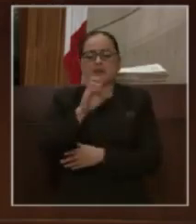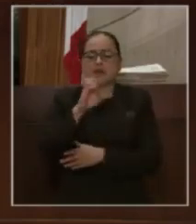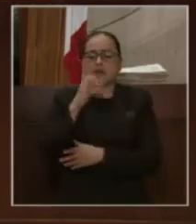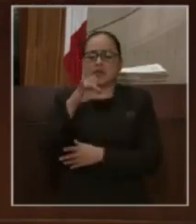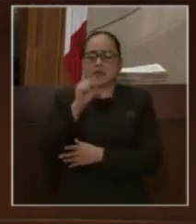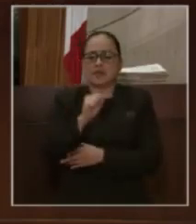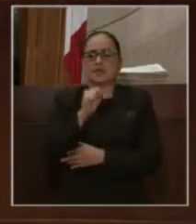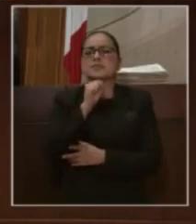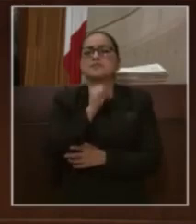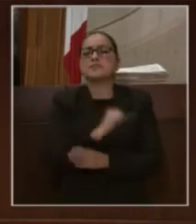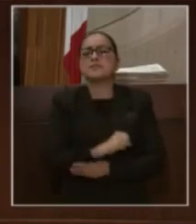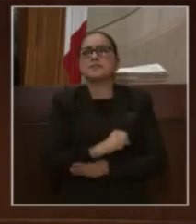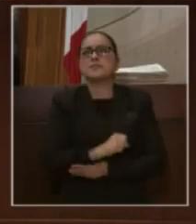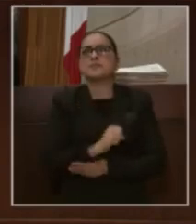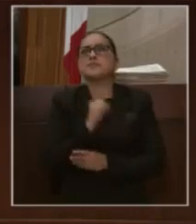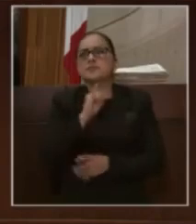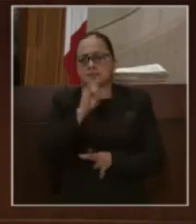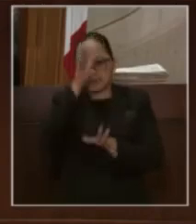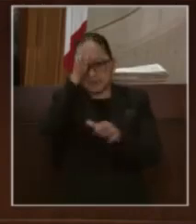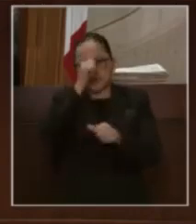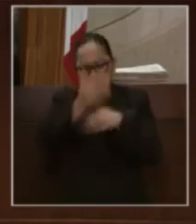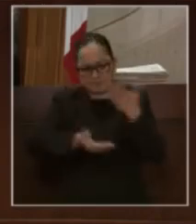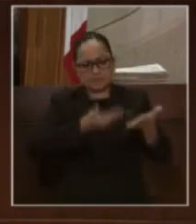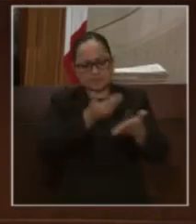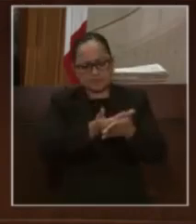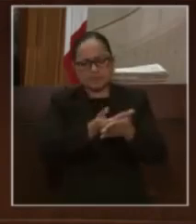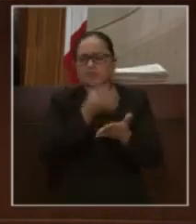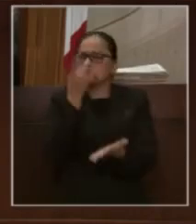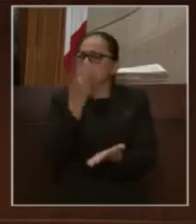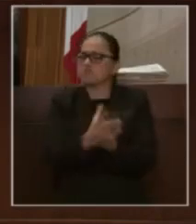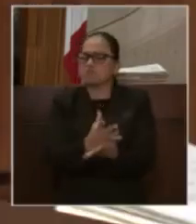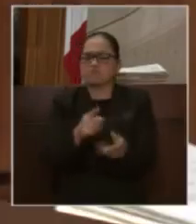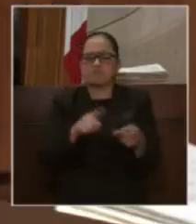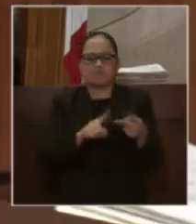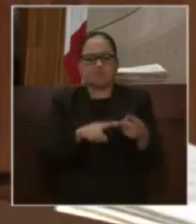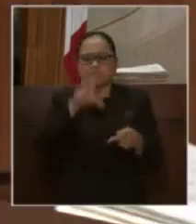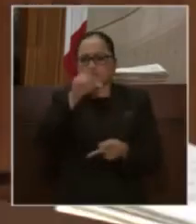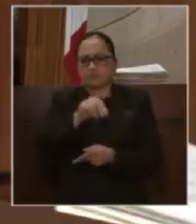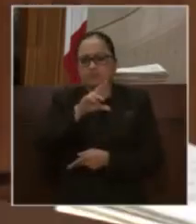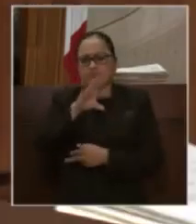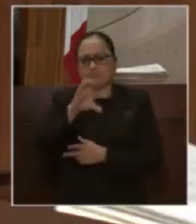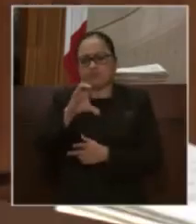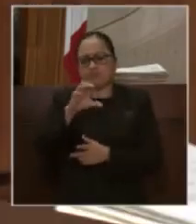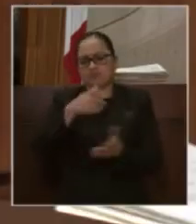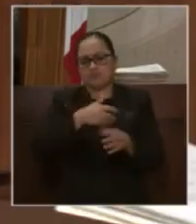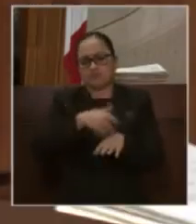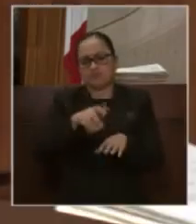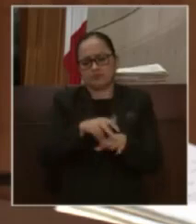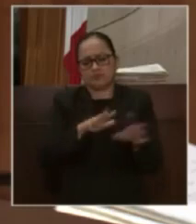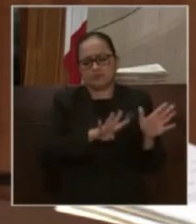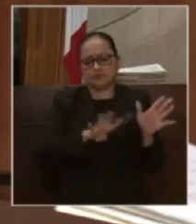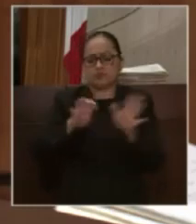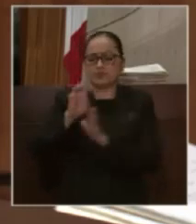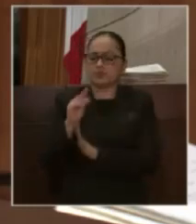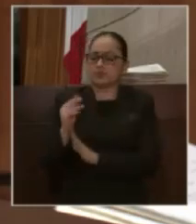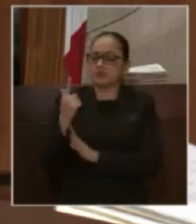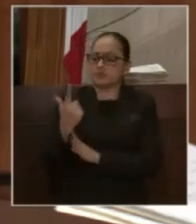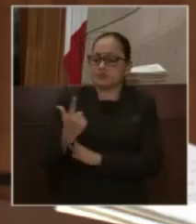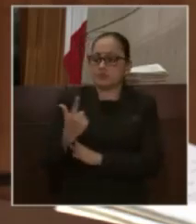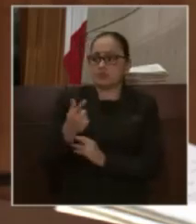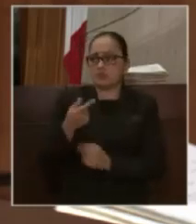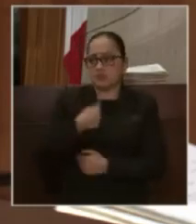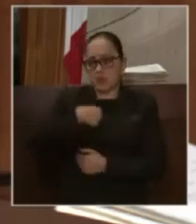Reyes Rodríguez Mondragón. A favor de todos los proyectos, excepto el recurso de reconsideración 987, en